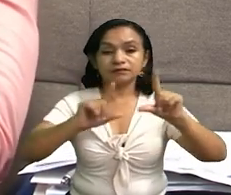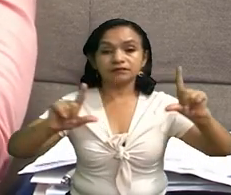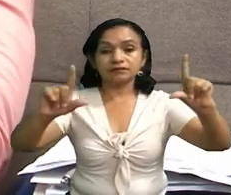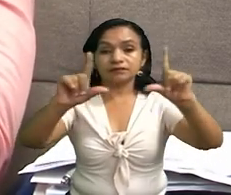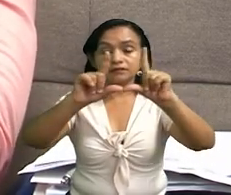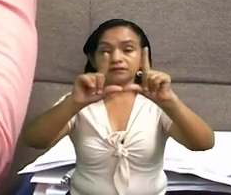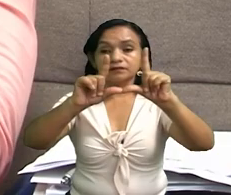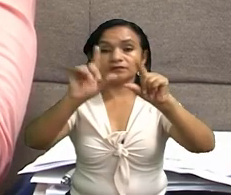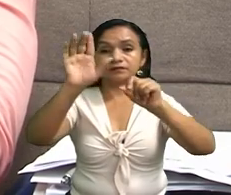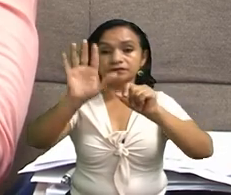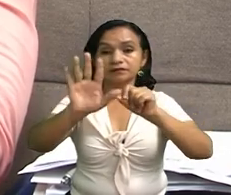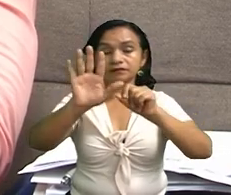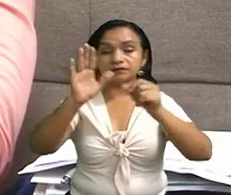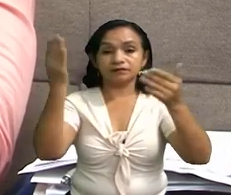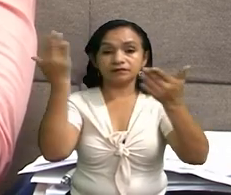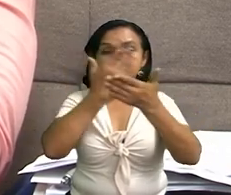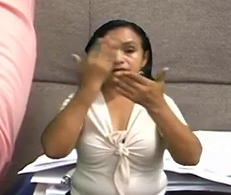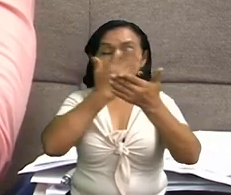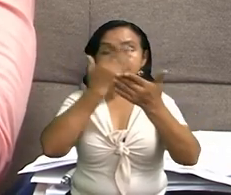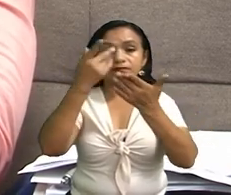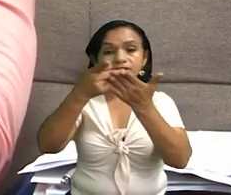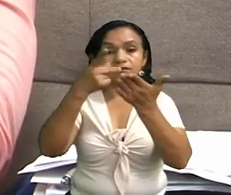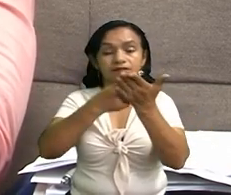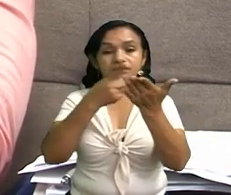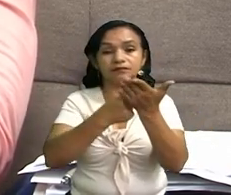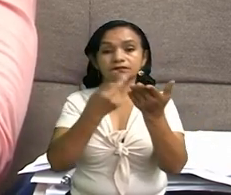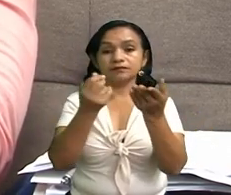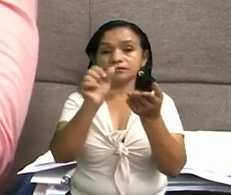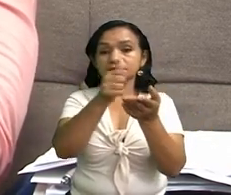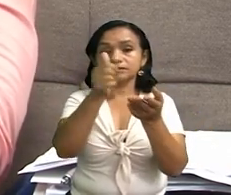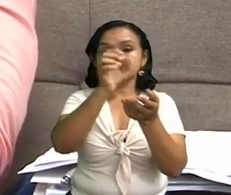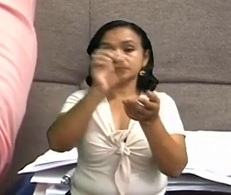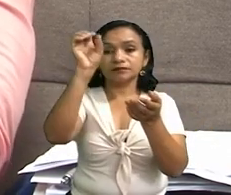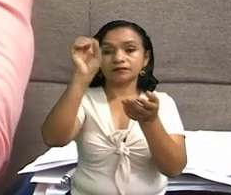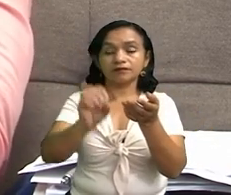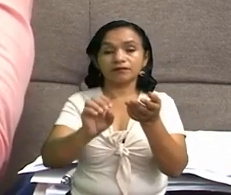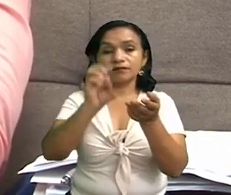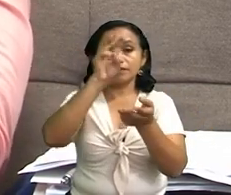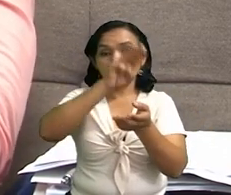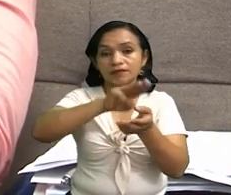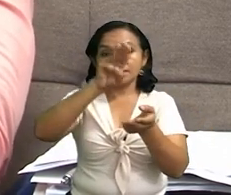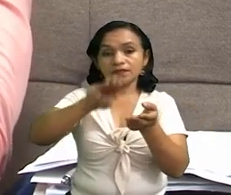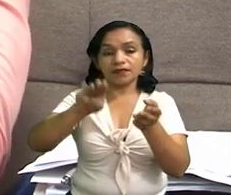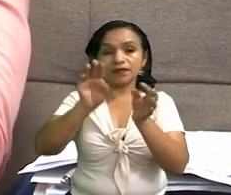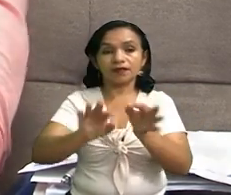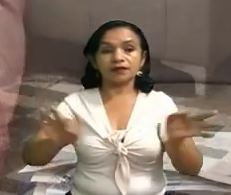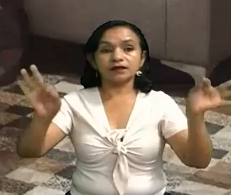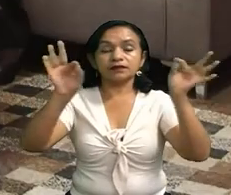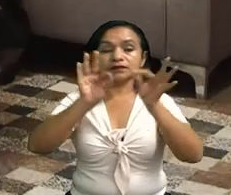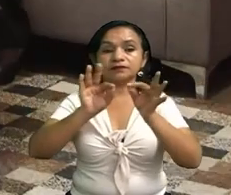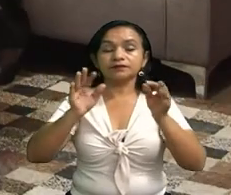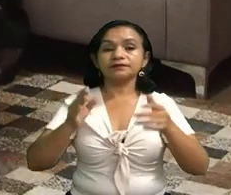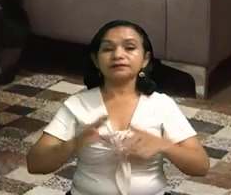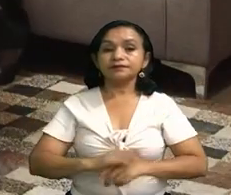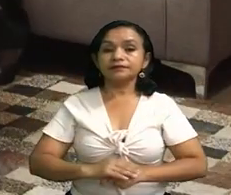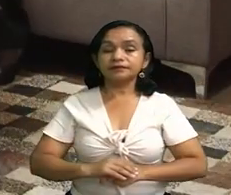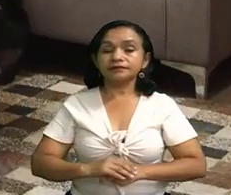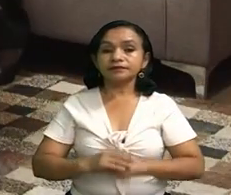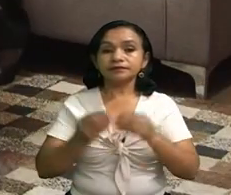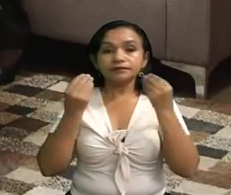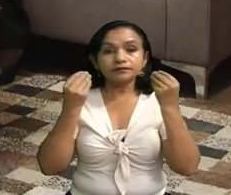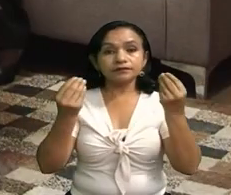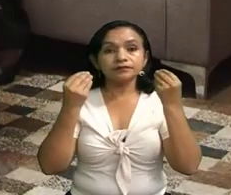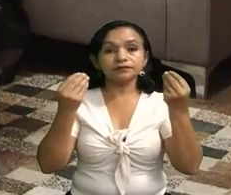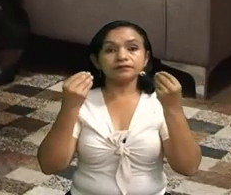Entonces tenemos 5 carreras que van con presupuesto del 6%, principalmente Matagalpa. Sin duda alguna,